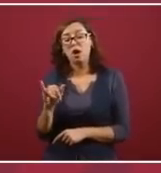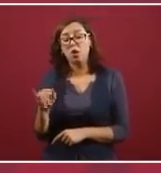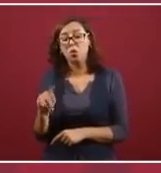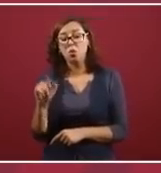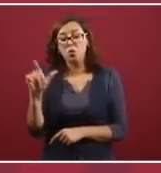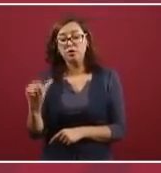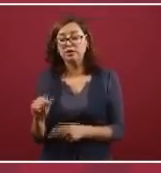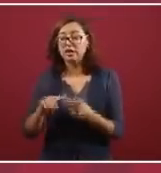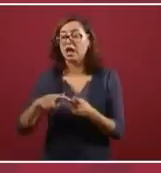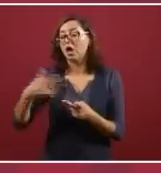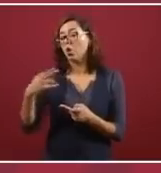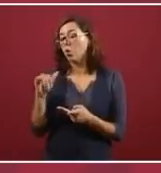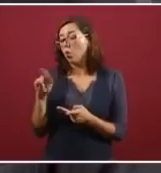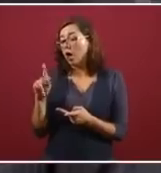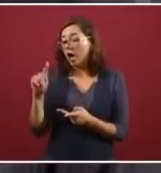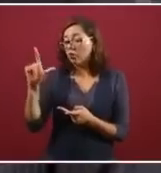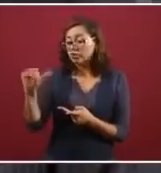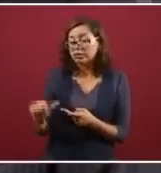o de Huautla,